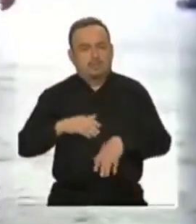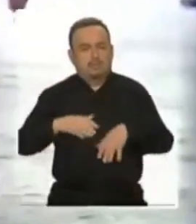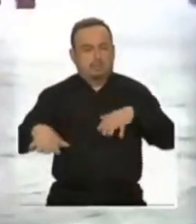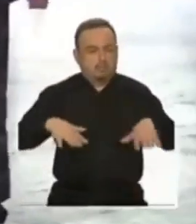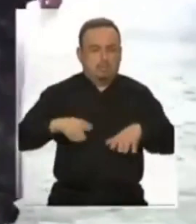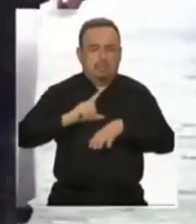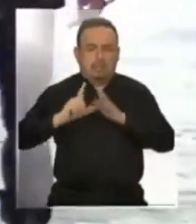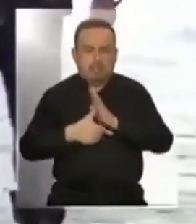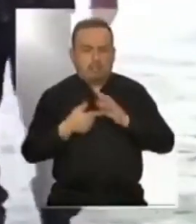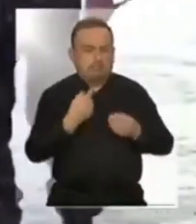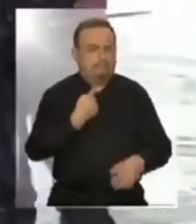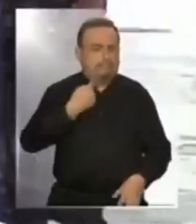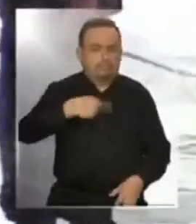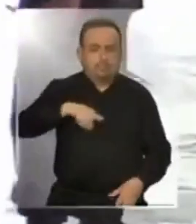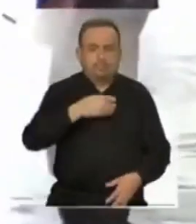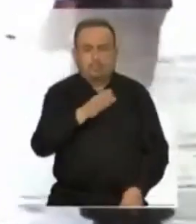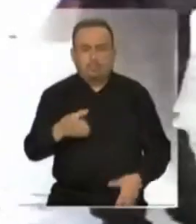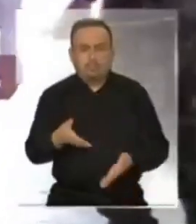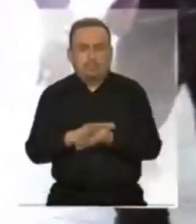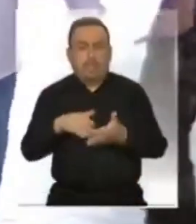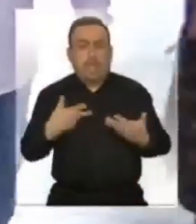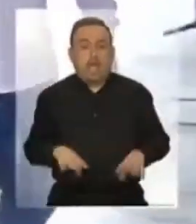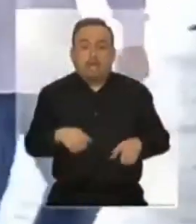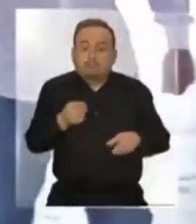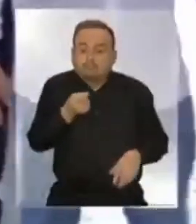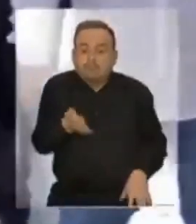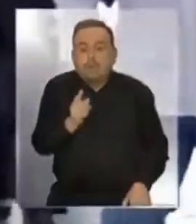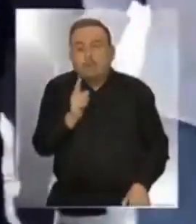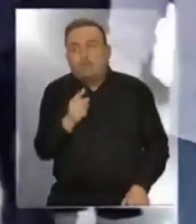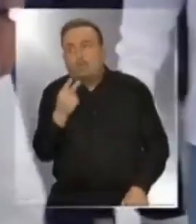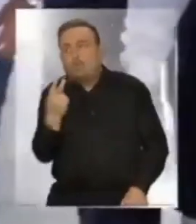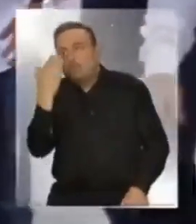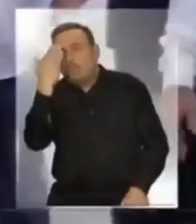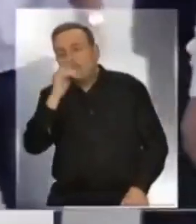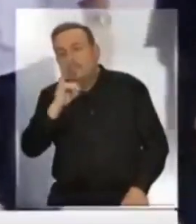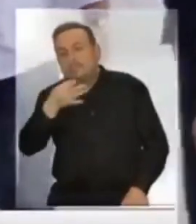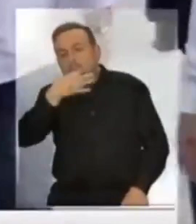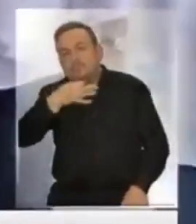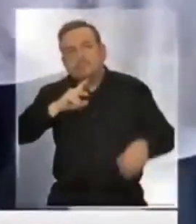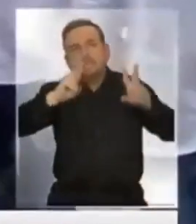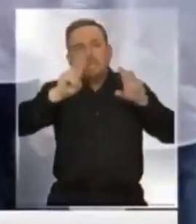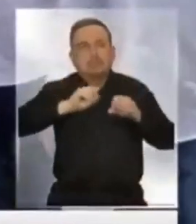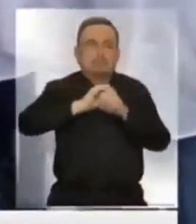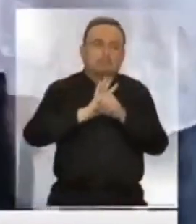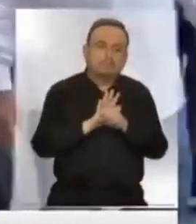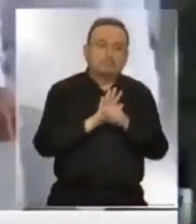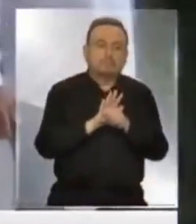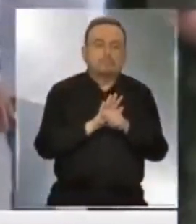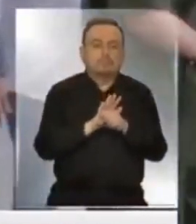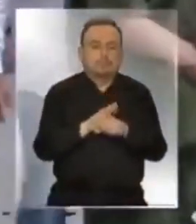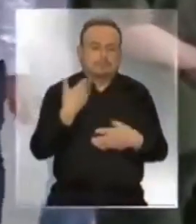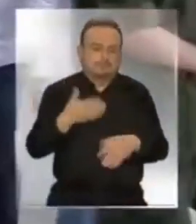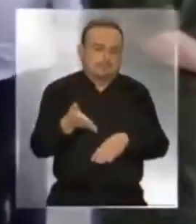se plantean, que es lo frágil de su sistema sanitario, ¿sí? Y lo frágil de su